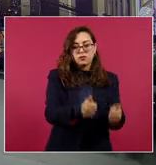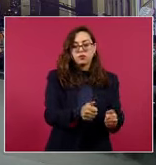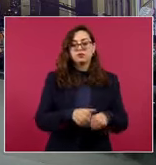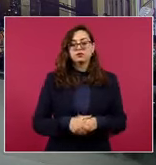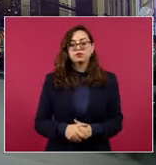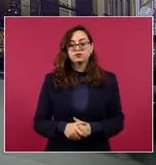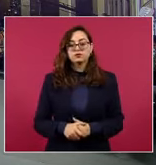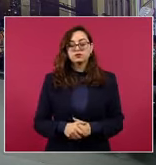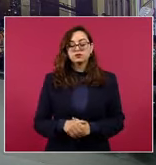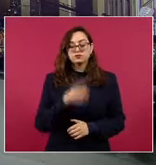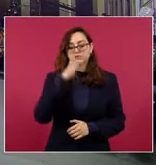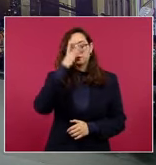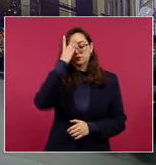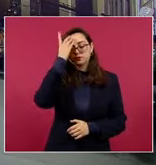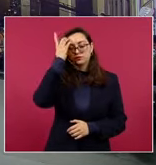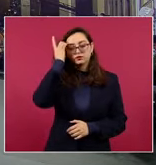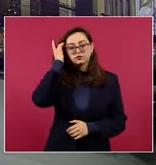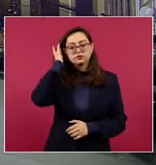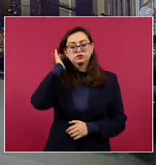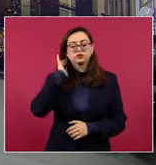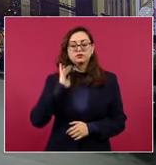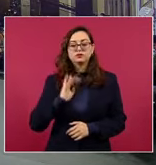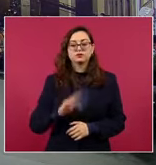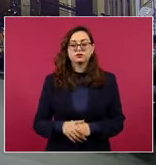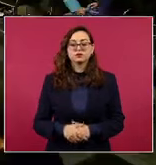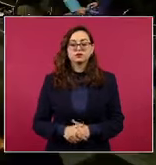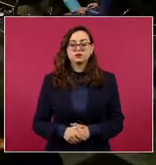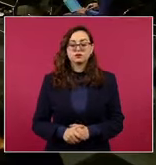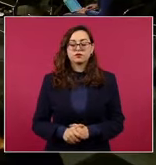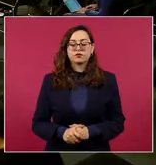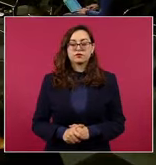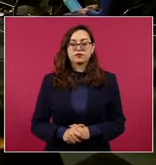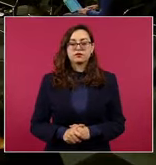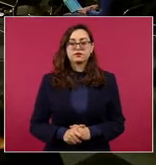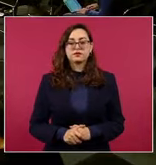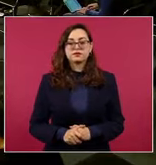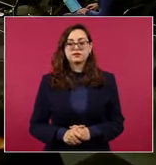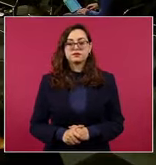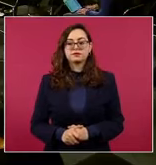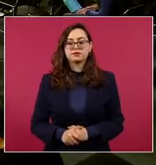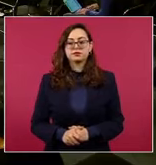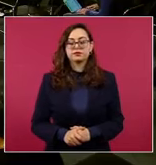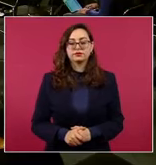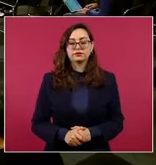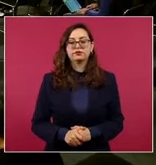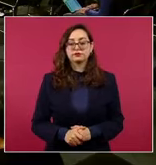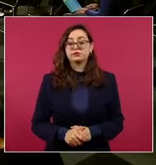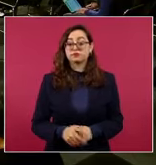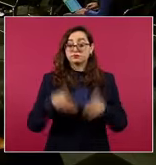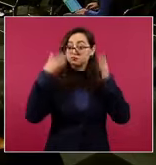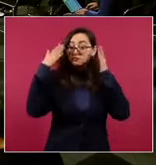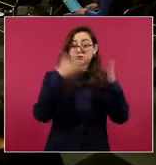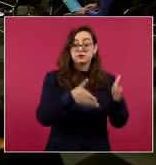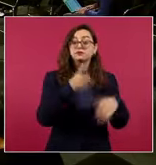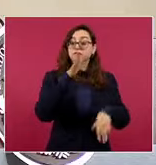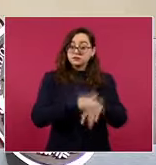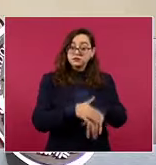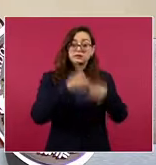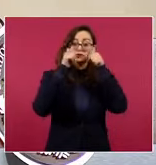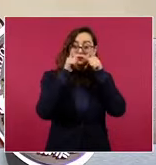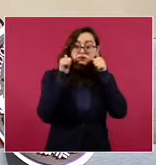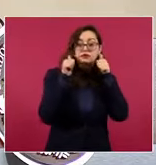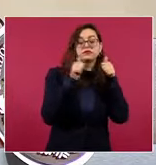¿Por qué siempre sale más alto? Es ahí en donde estamos poniendo la mayor atención, porque efectivamente en